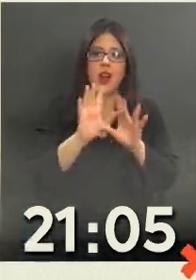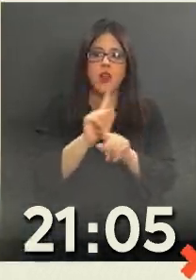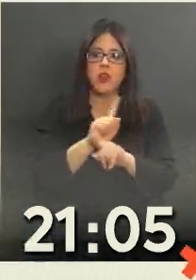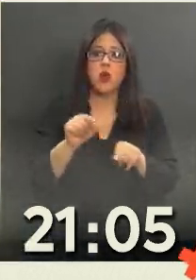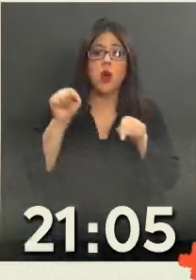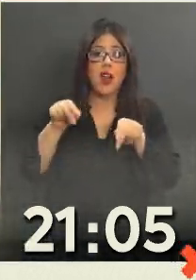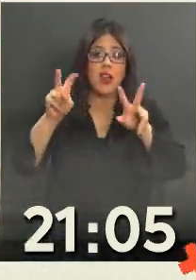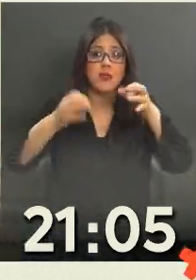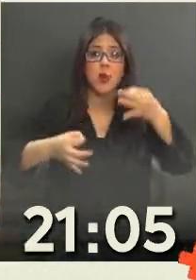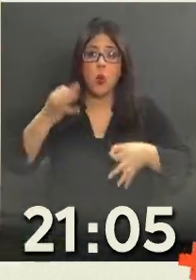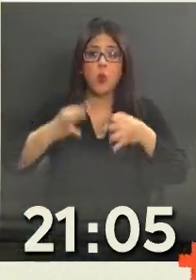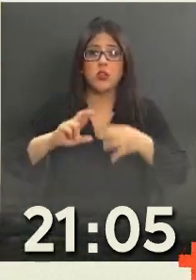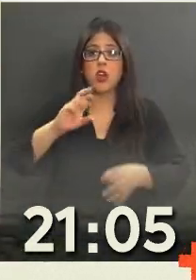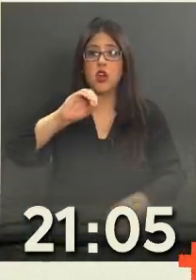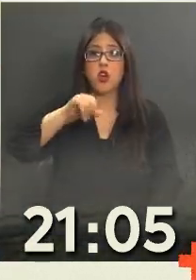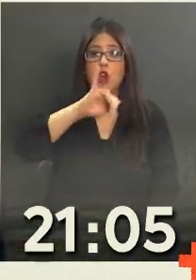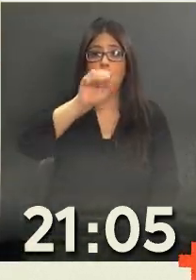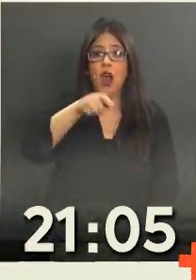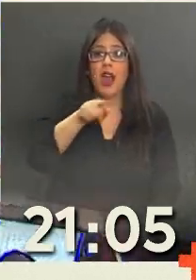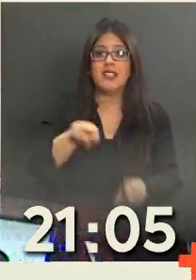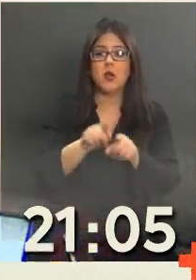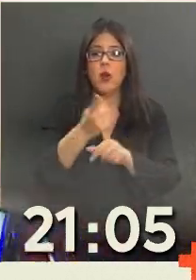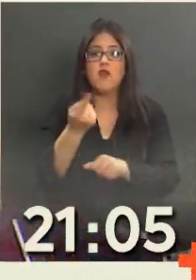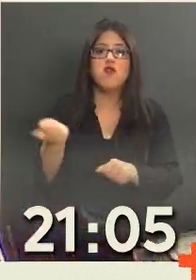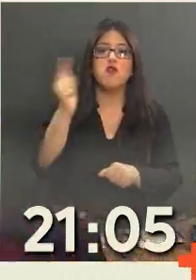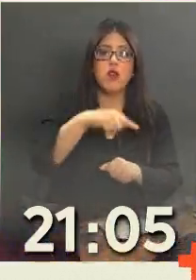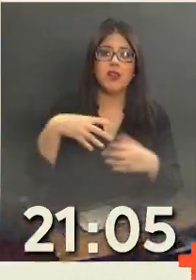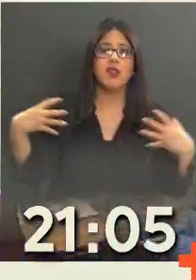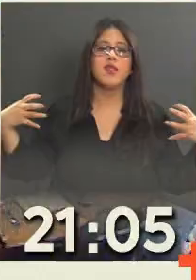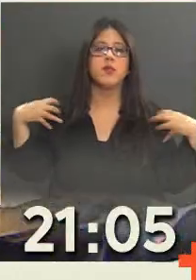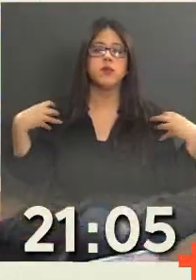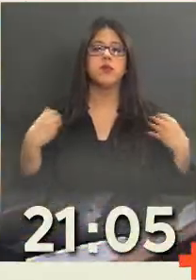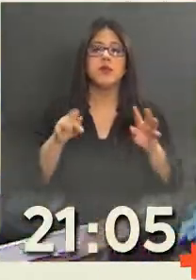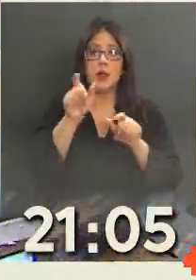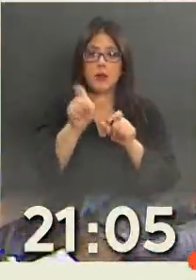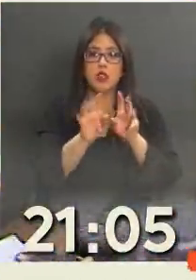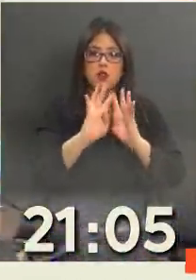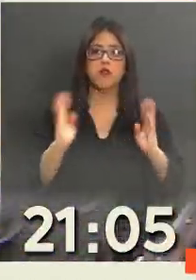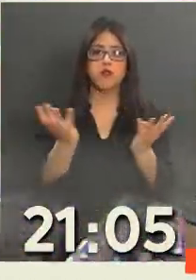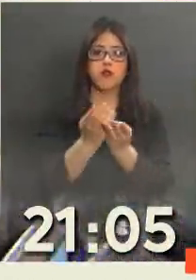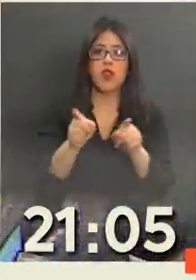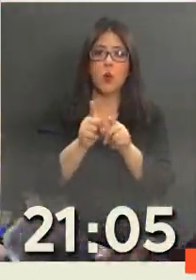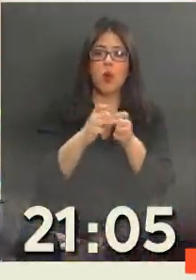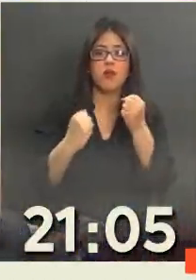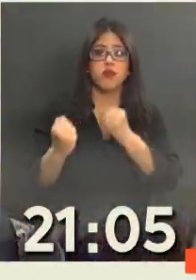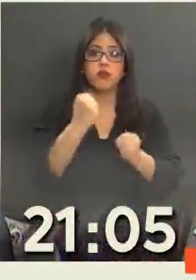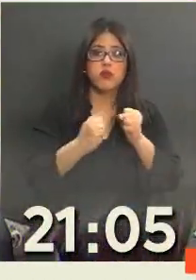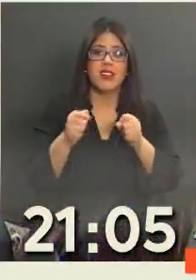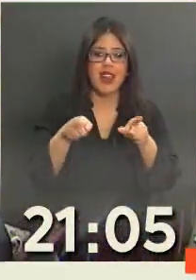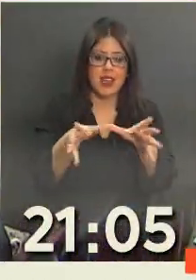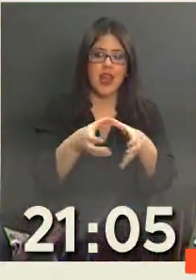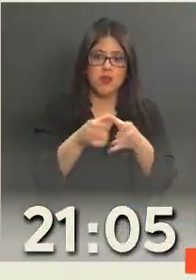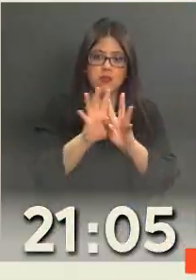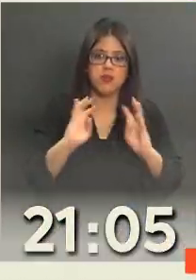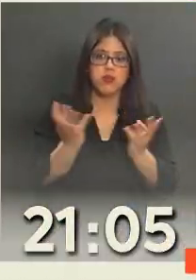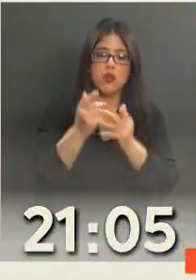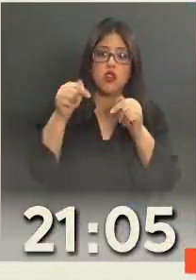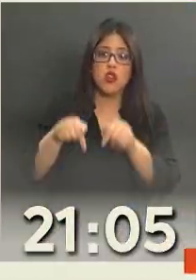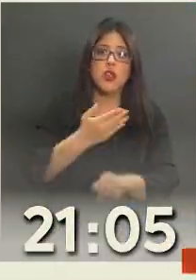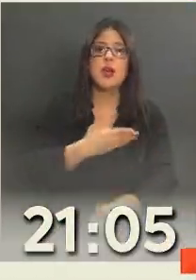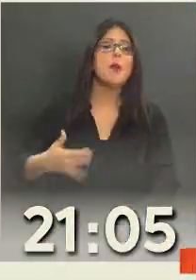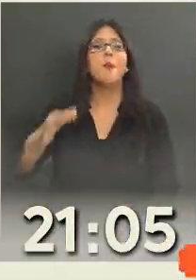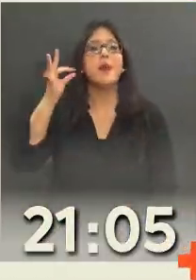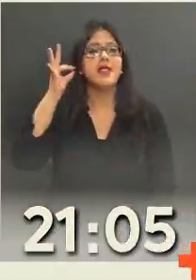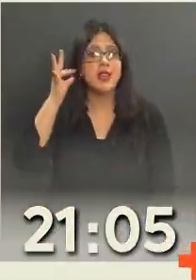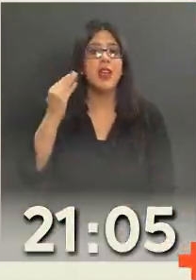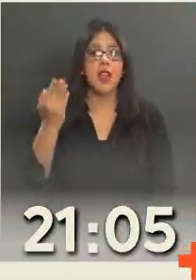judicial de Rojas Vade, su eventual retorno a su cargo como constituyente tensiona la convención constitucional, donde hoy fue la propia presidenta del